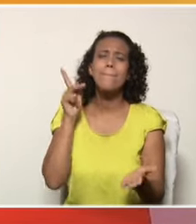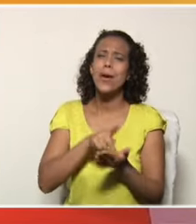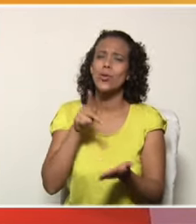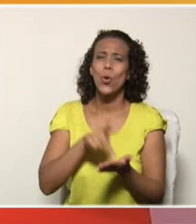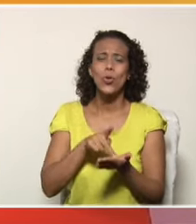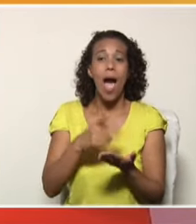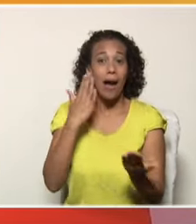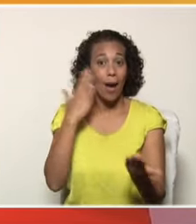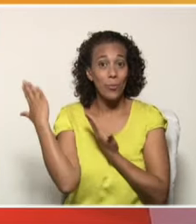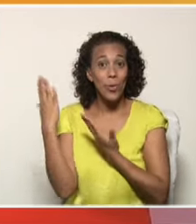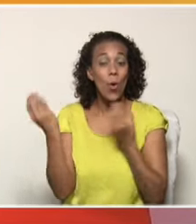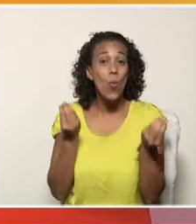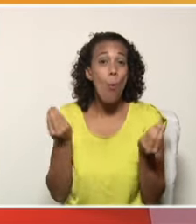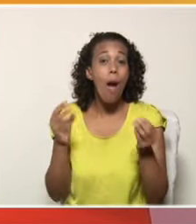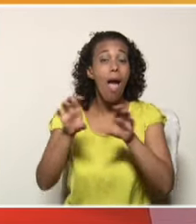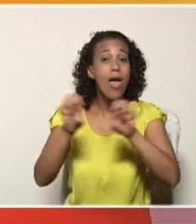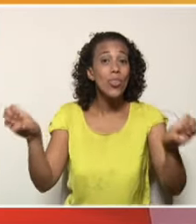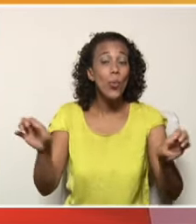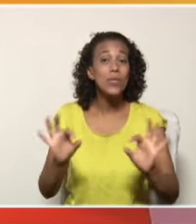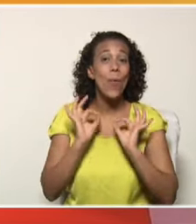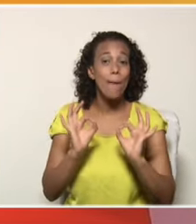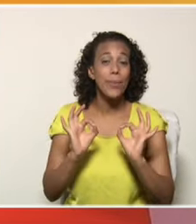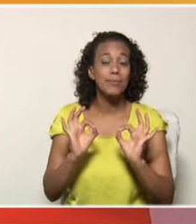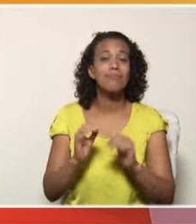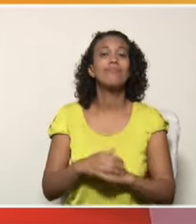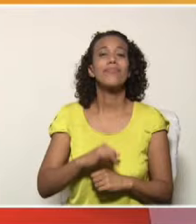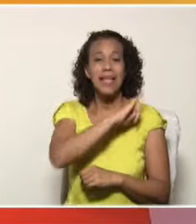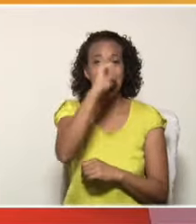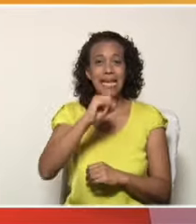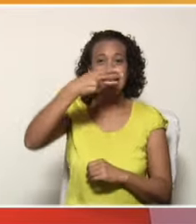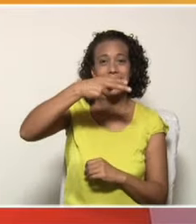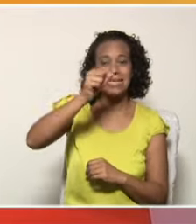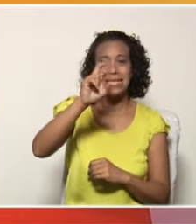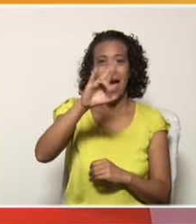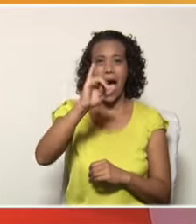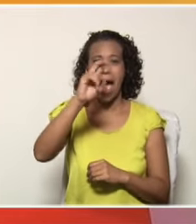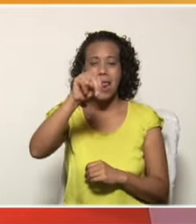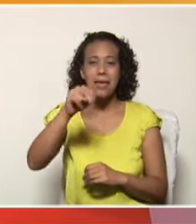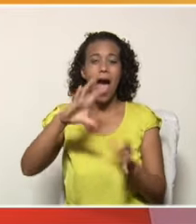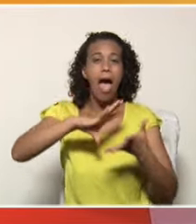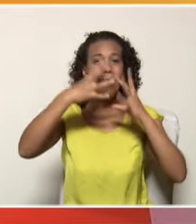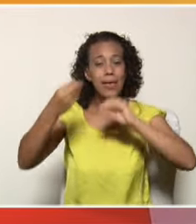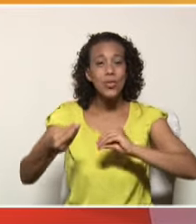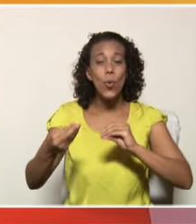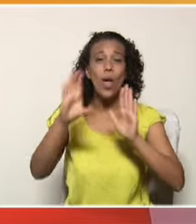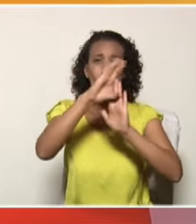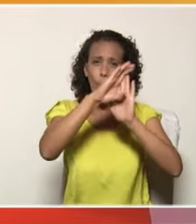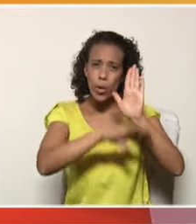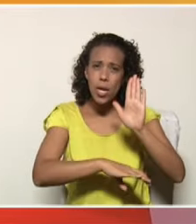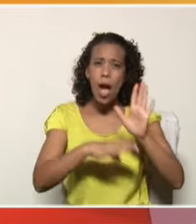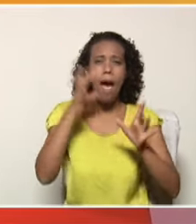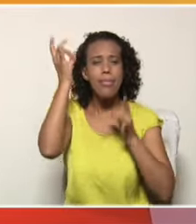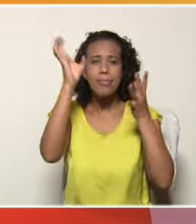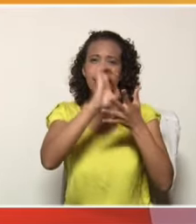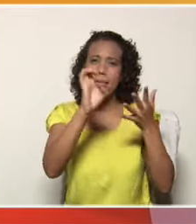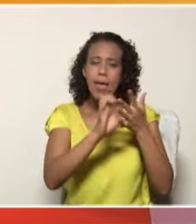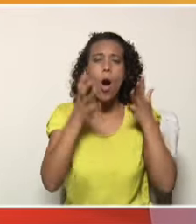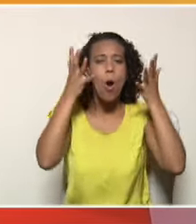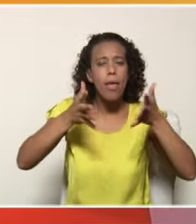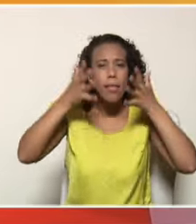participación que viene a continuación. Se trata de nuestra profesora Sarín Herrera, quien nos va a dar las adaptaciones curriculares, las estrategias